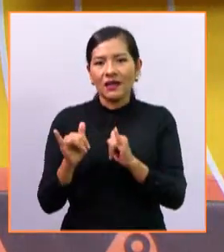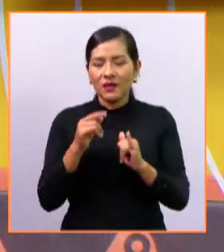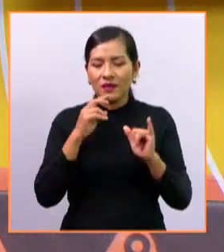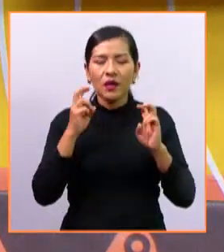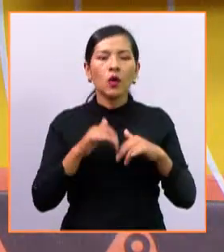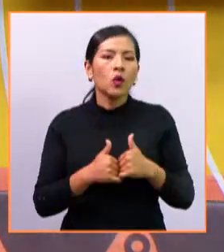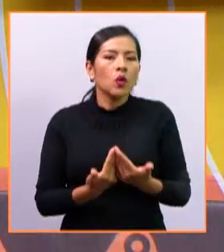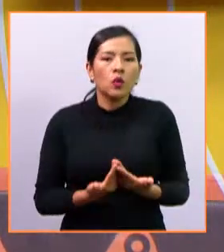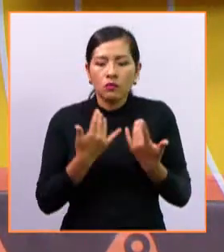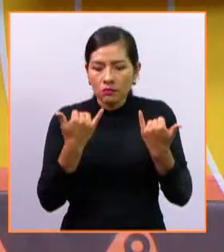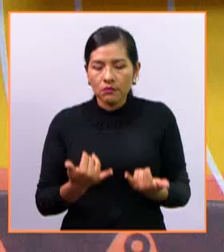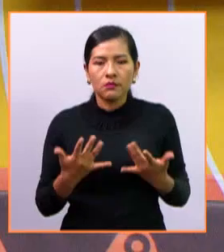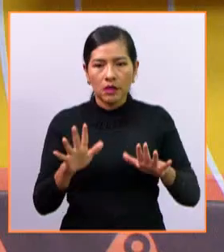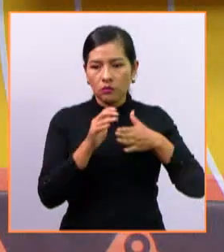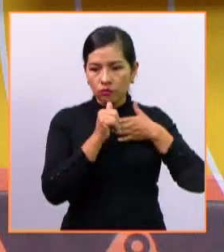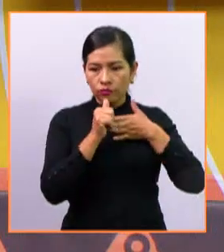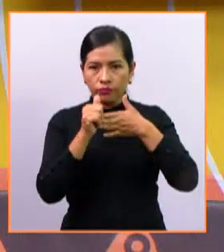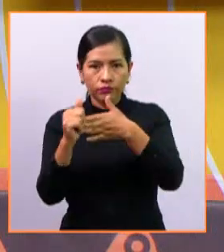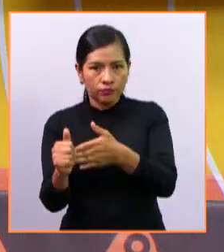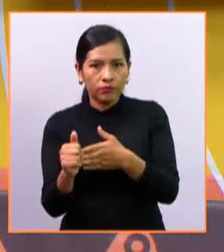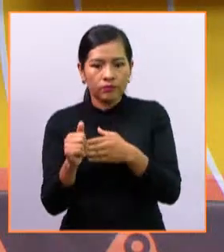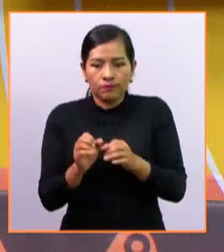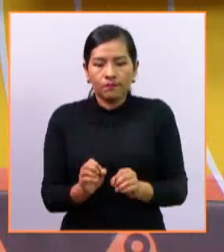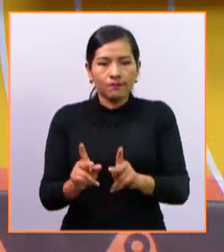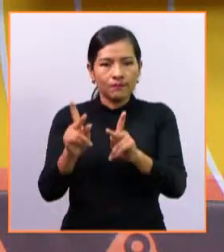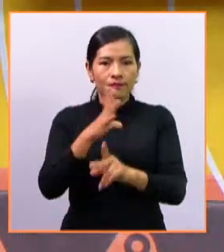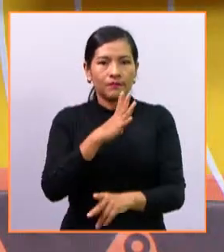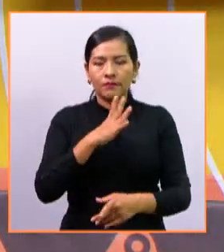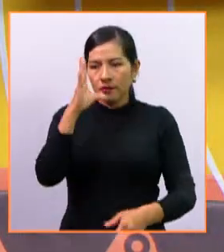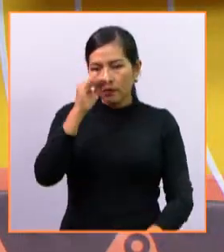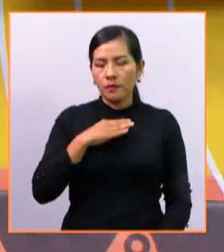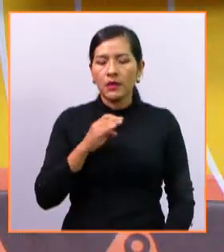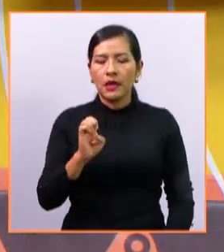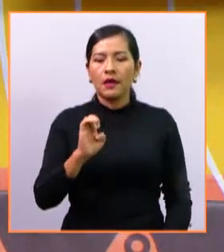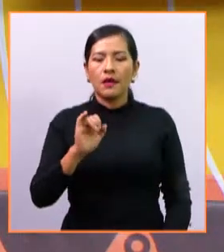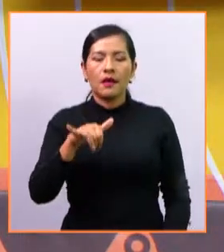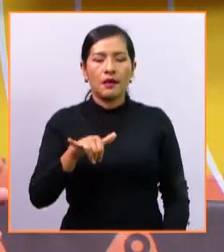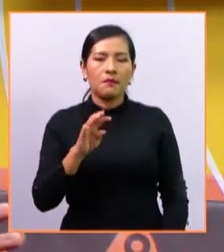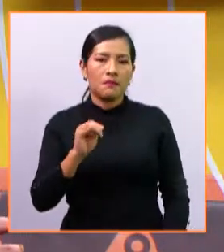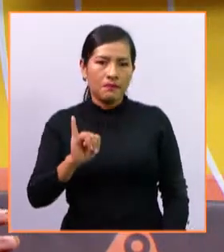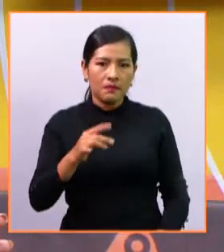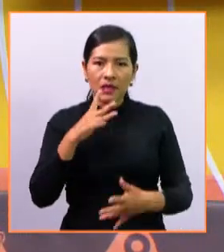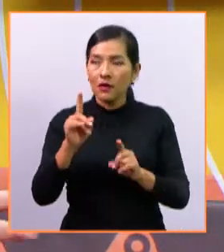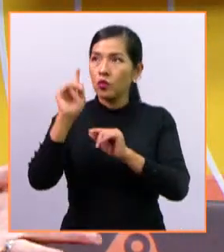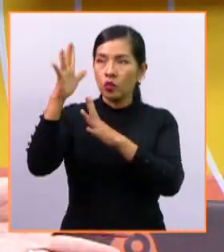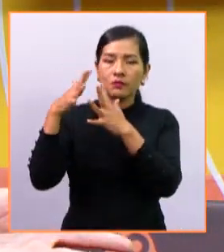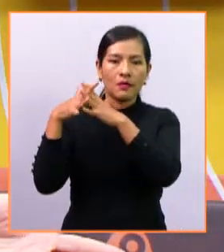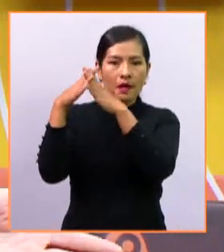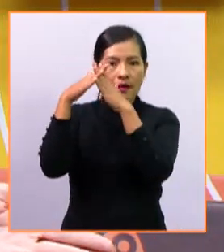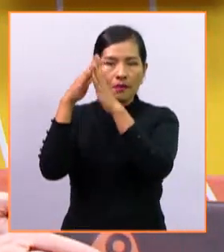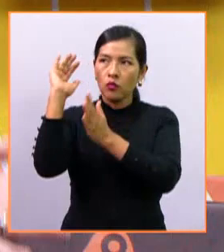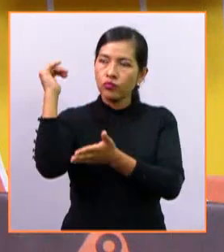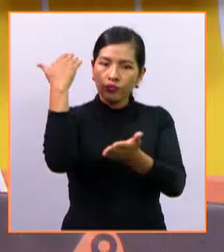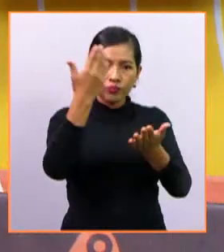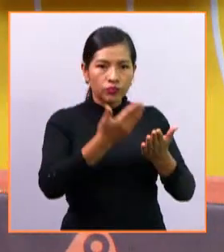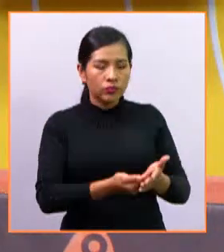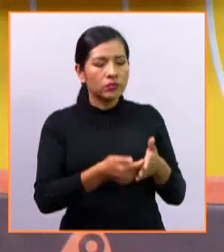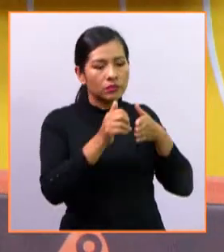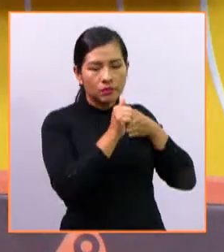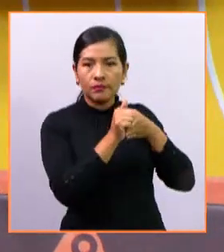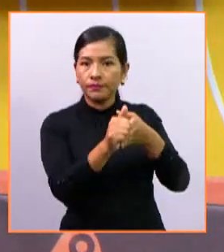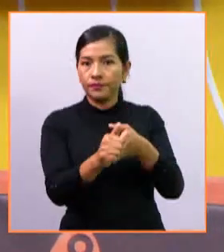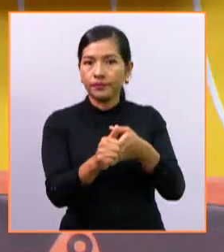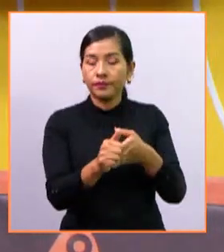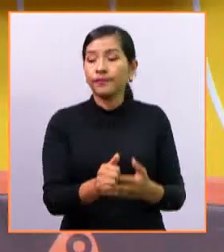Pigmalión, que ha sido dirigida en esta oportunidad por Amy Hesketh, que llega desde Estados Unidos para poder dirigirlo a él